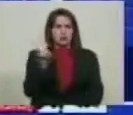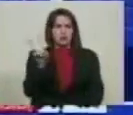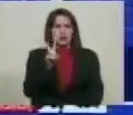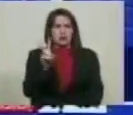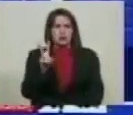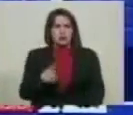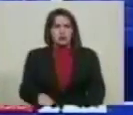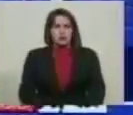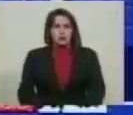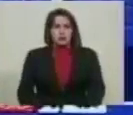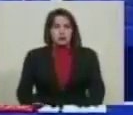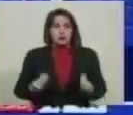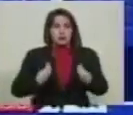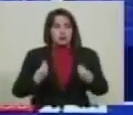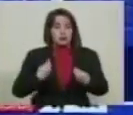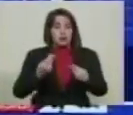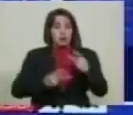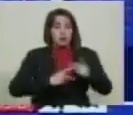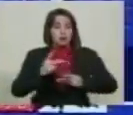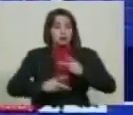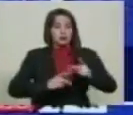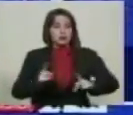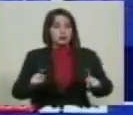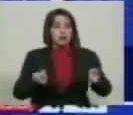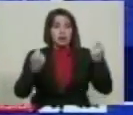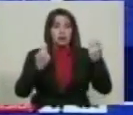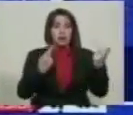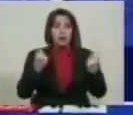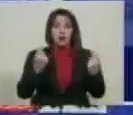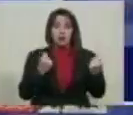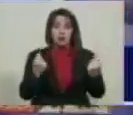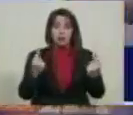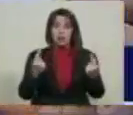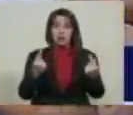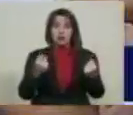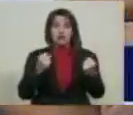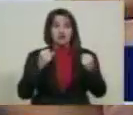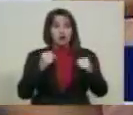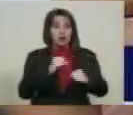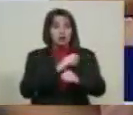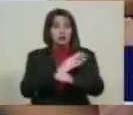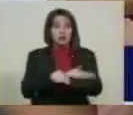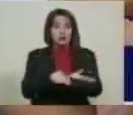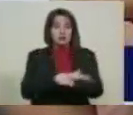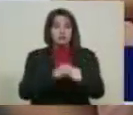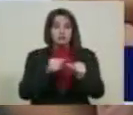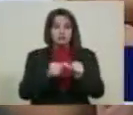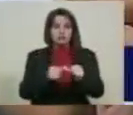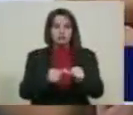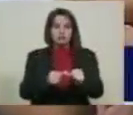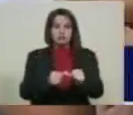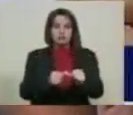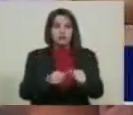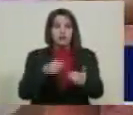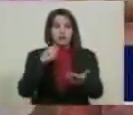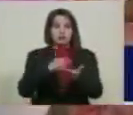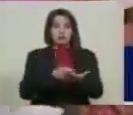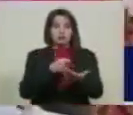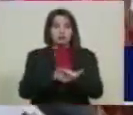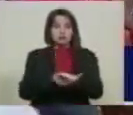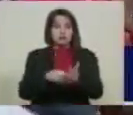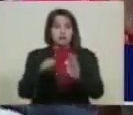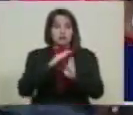vive un proceso de recuperación económica que se va a consolidar. Tengan la seguridad que este programa de recuperación